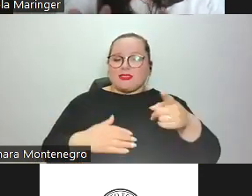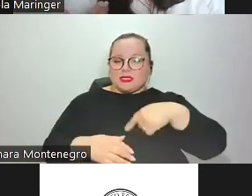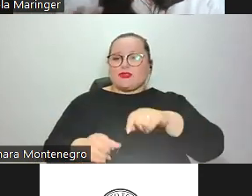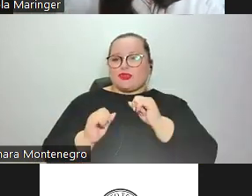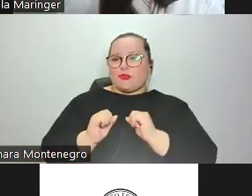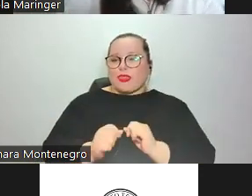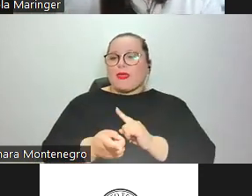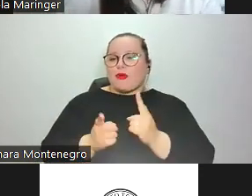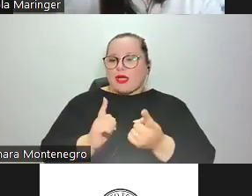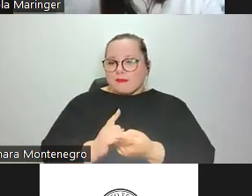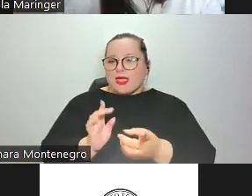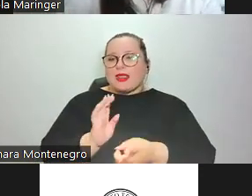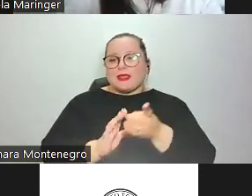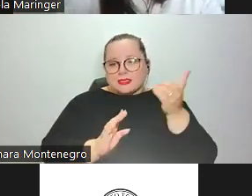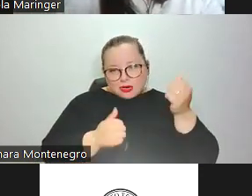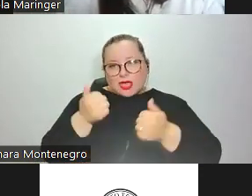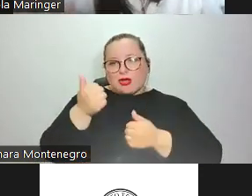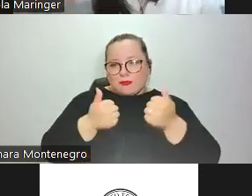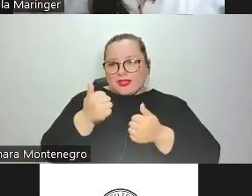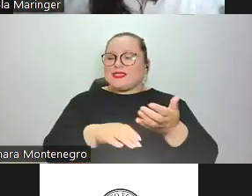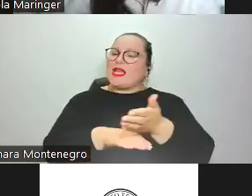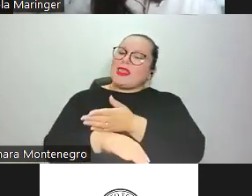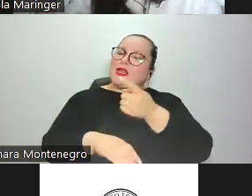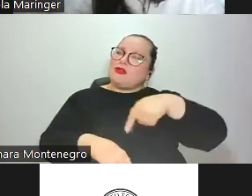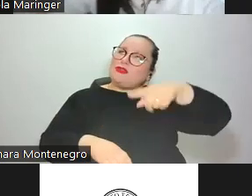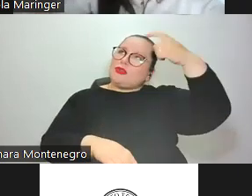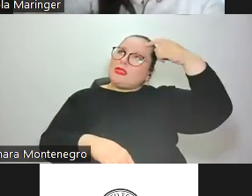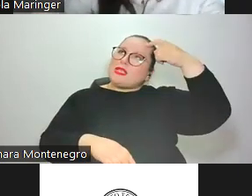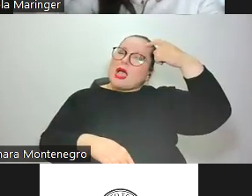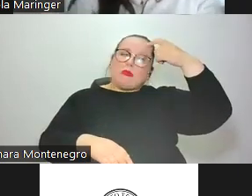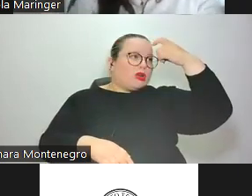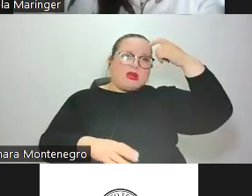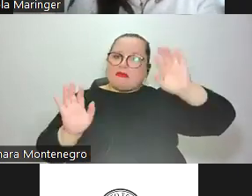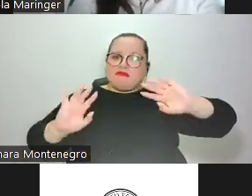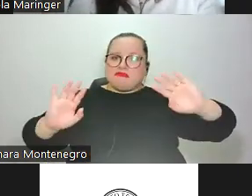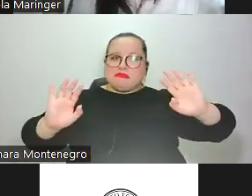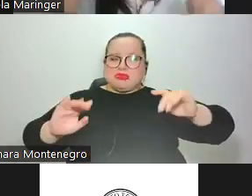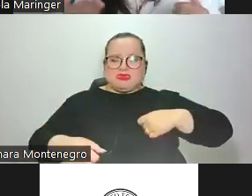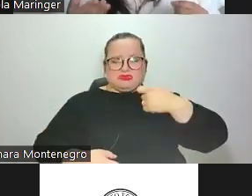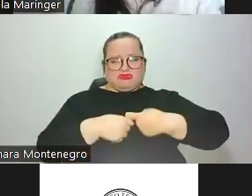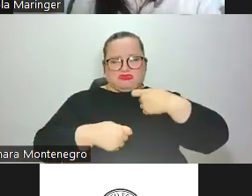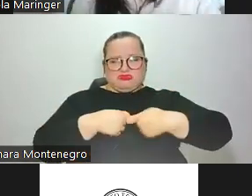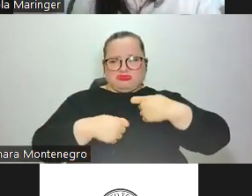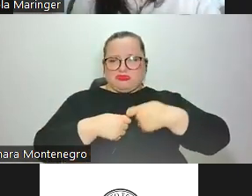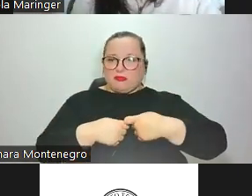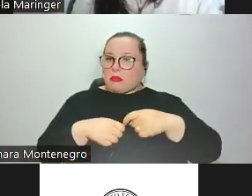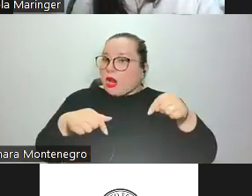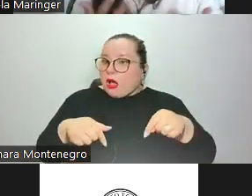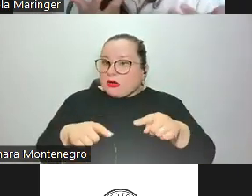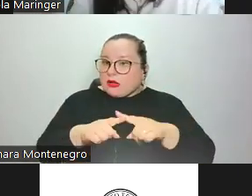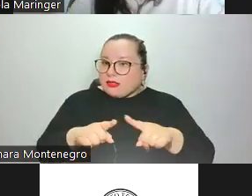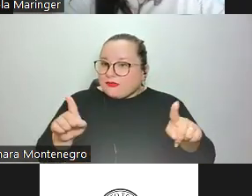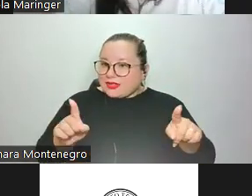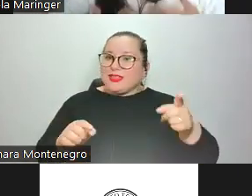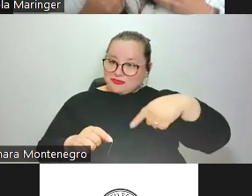que podemos desarrollar competencias que antes parecían, se veía mucho más rígido la personalidad. En cambio, ahora sabemos que